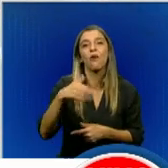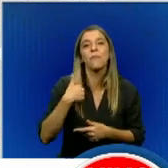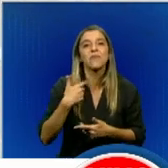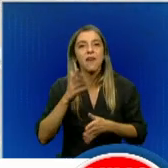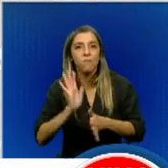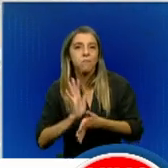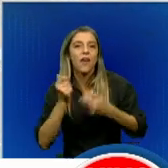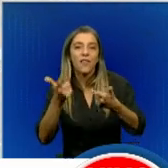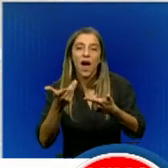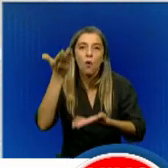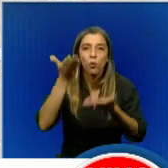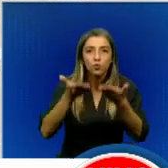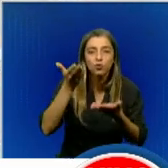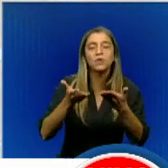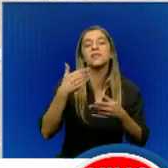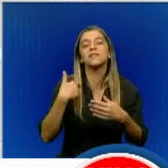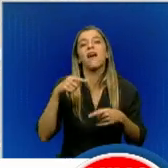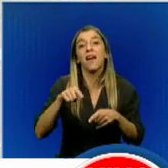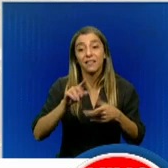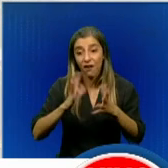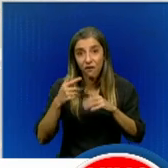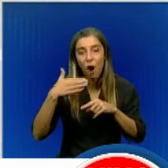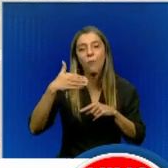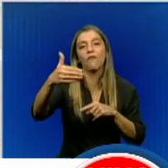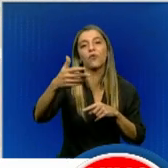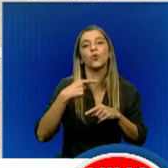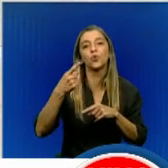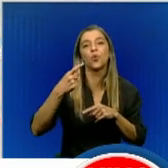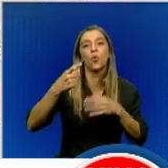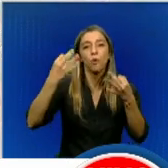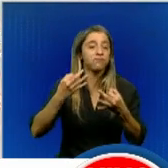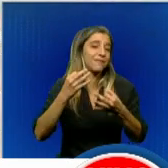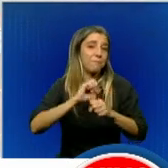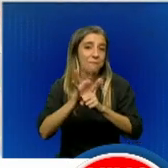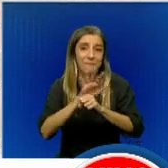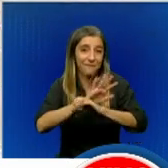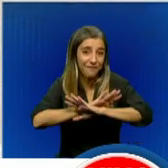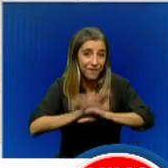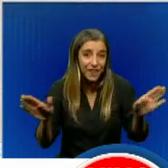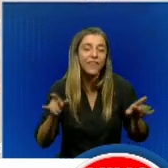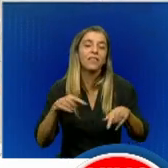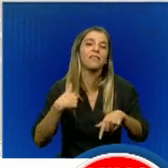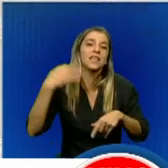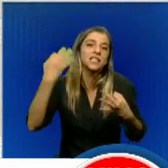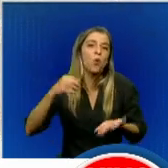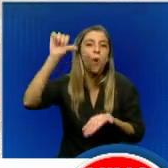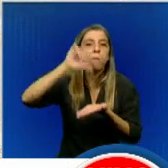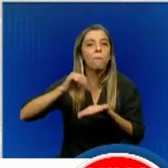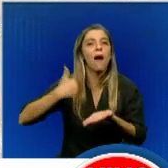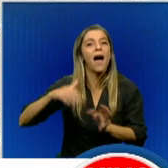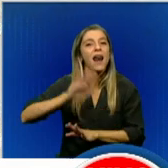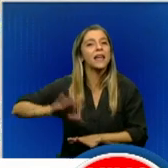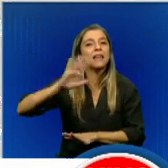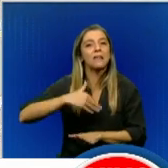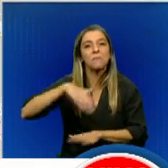permitir a la salida de la pandemia parir una sociedad más justa un país más equilibrado una argentina